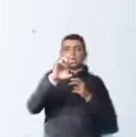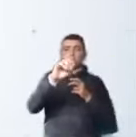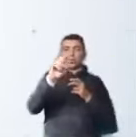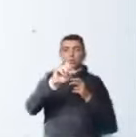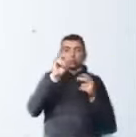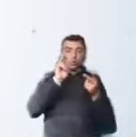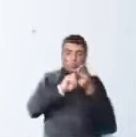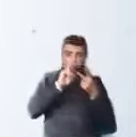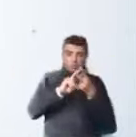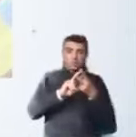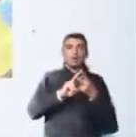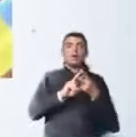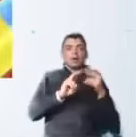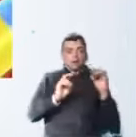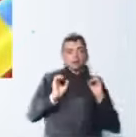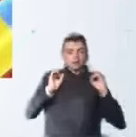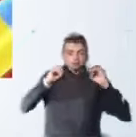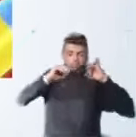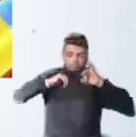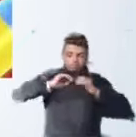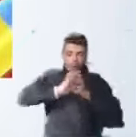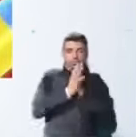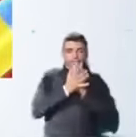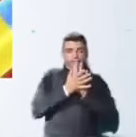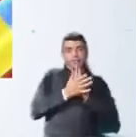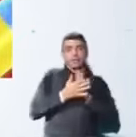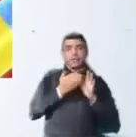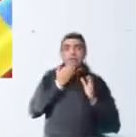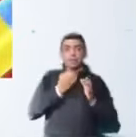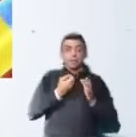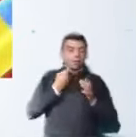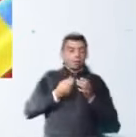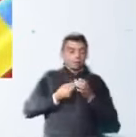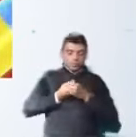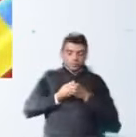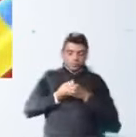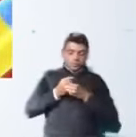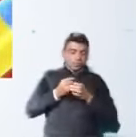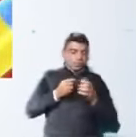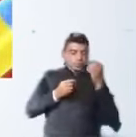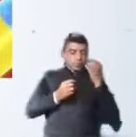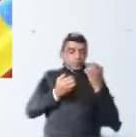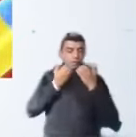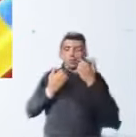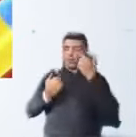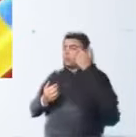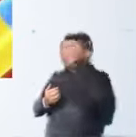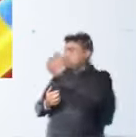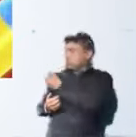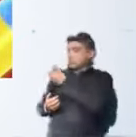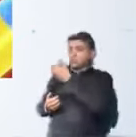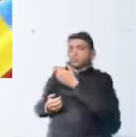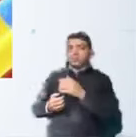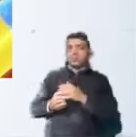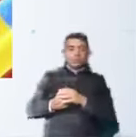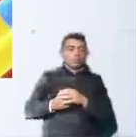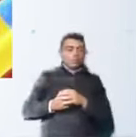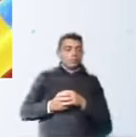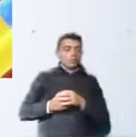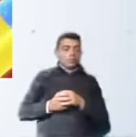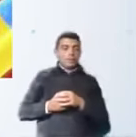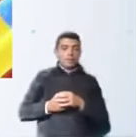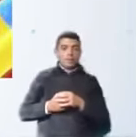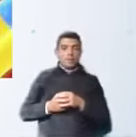destruir antes de que alcance a infectar la célula. Entonces aquí les dejo una imagen. El virus es esa